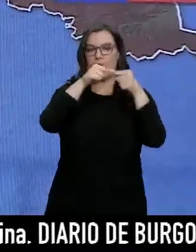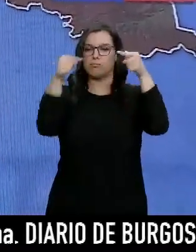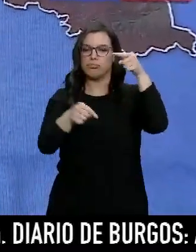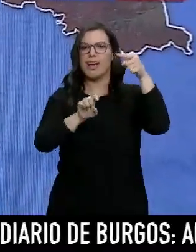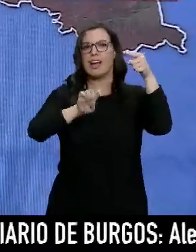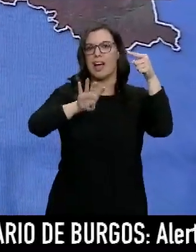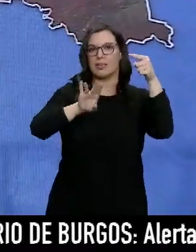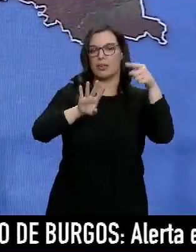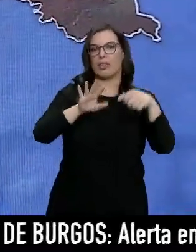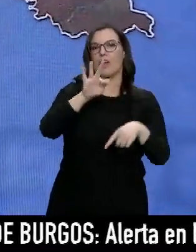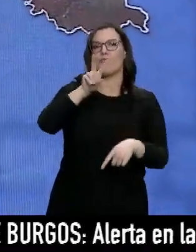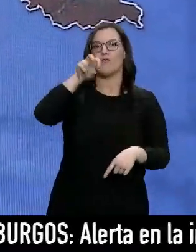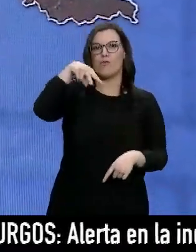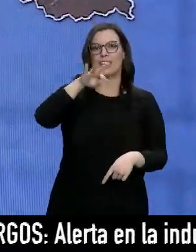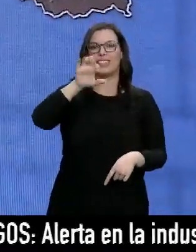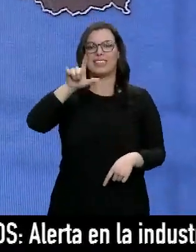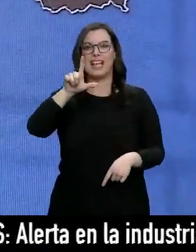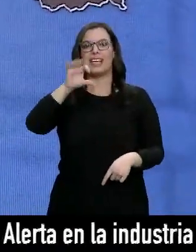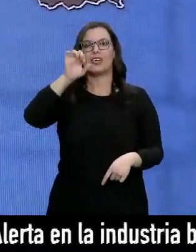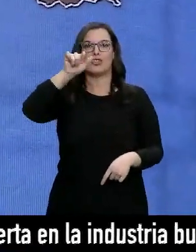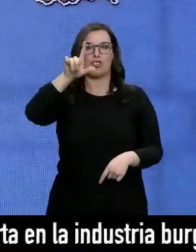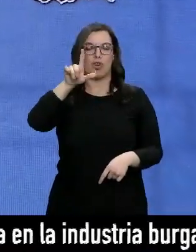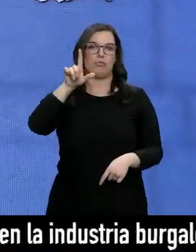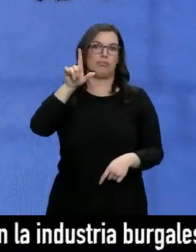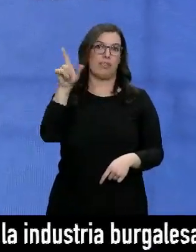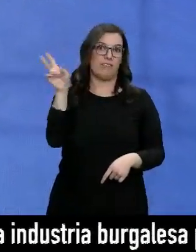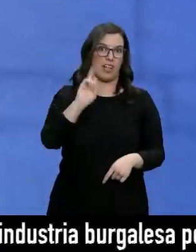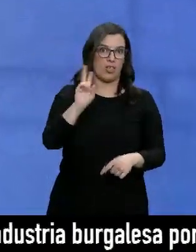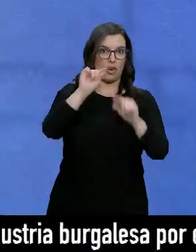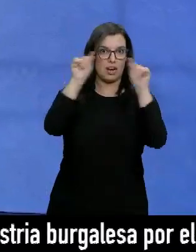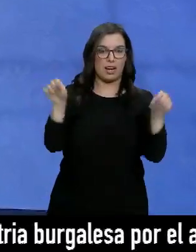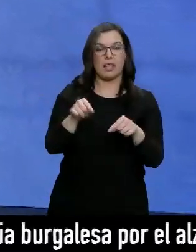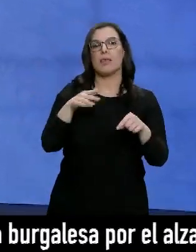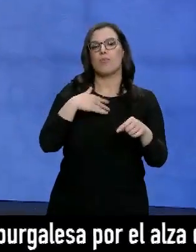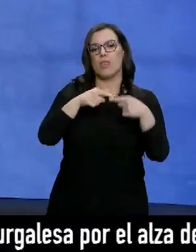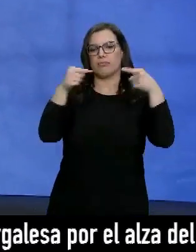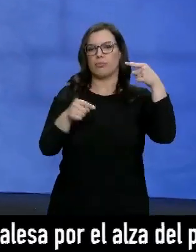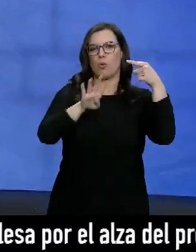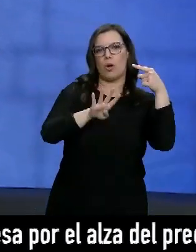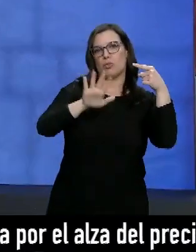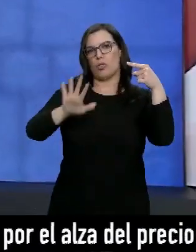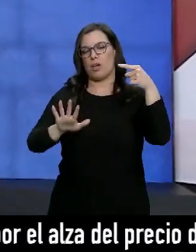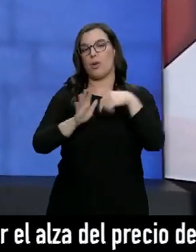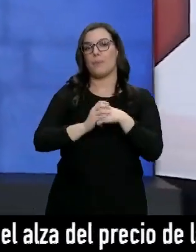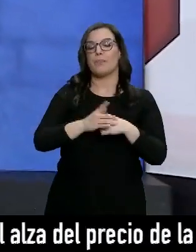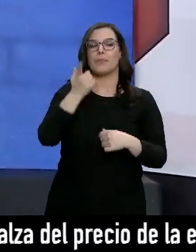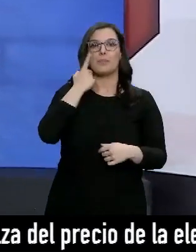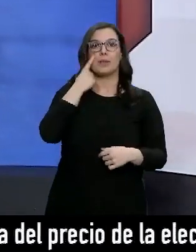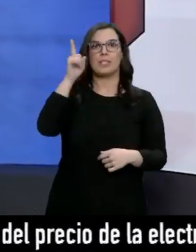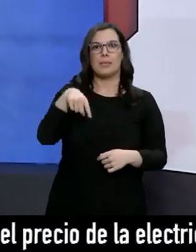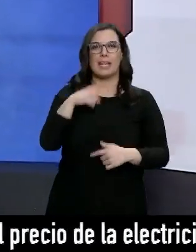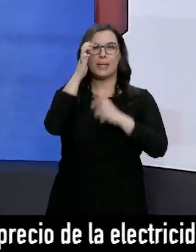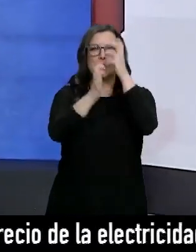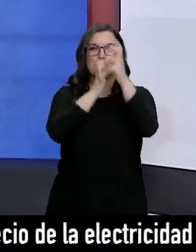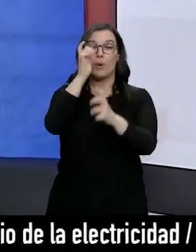grados bajo cero en Fuentensol, Valladolid. Tenemos temperaturas por debajo de los 4 o 5 grados en toda la comunidad, y otro gran protagonista ha sido la niebla.